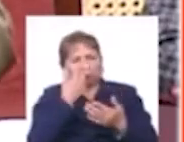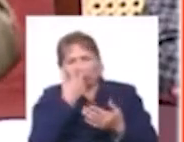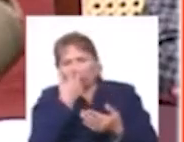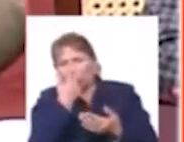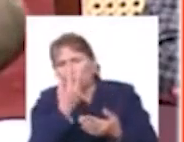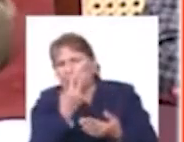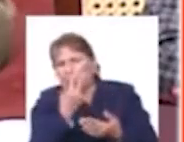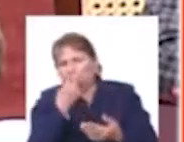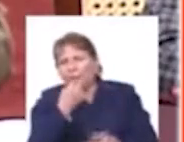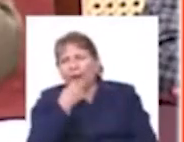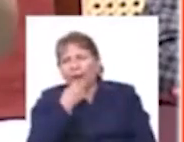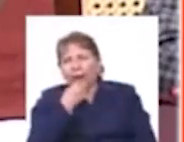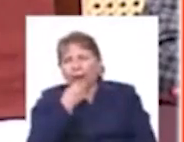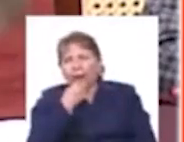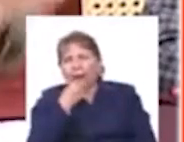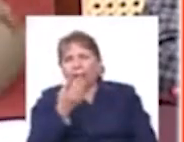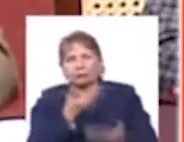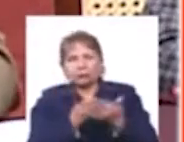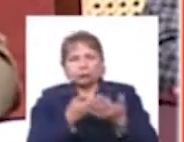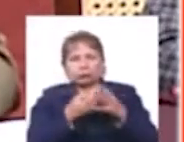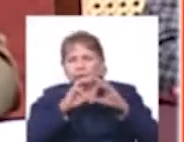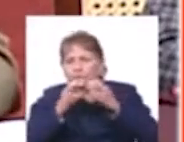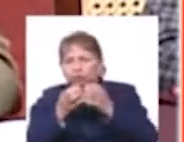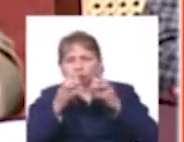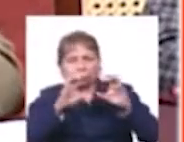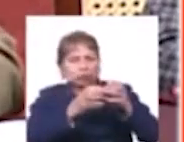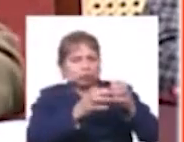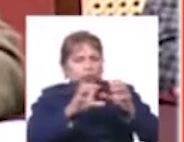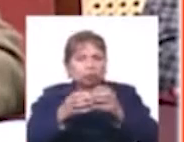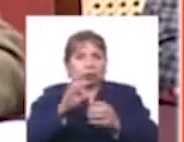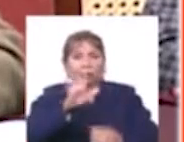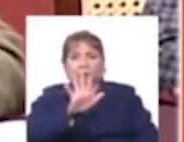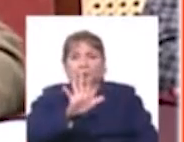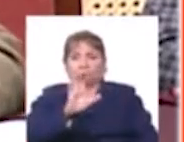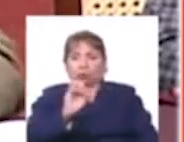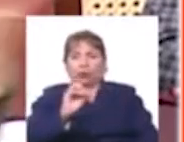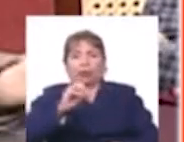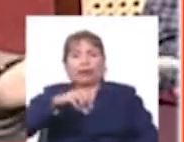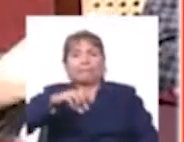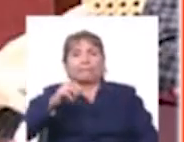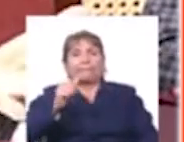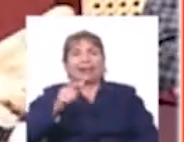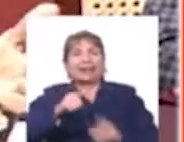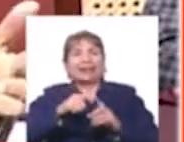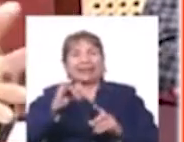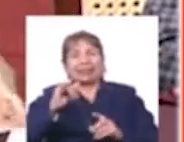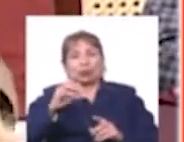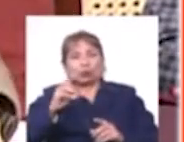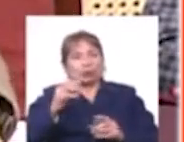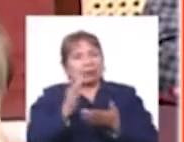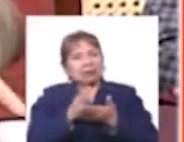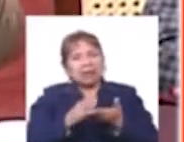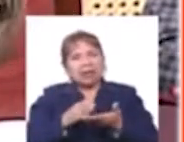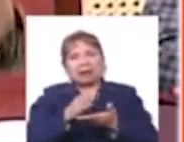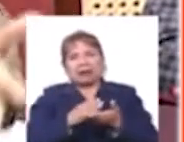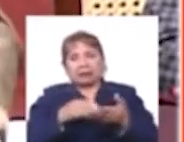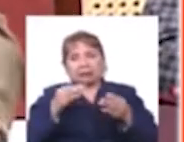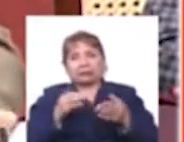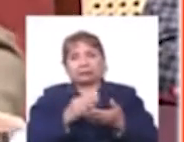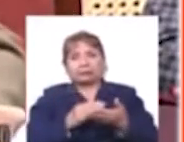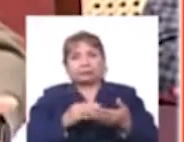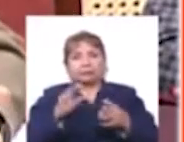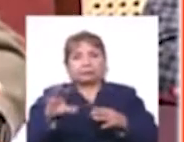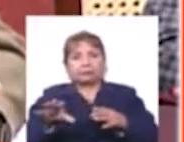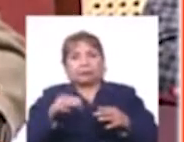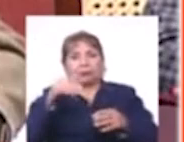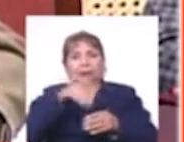los jefes que tienen que cuidar mucho la caja de la empresa, porque la caja, en fin, es el